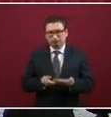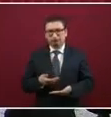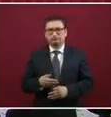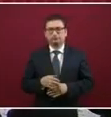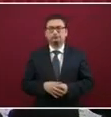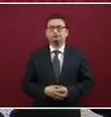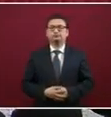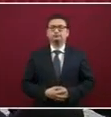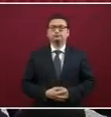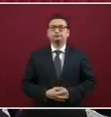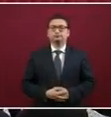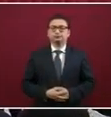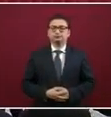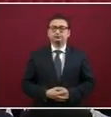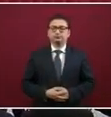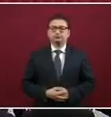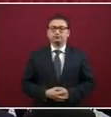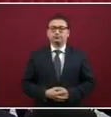los problemas.